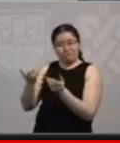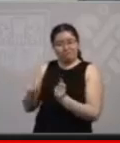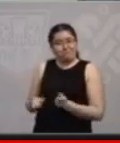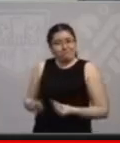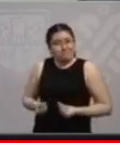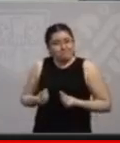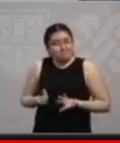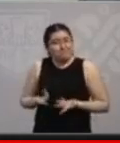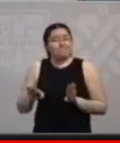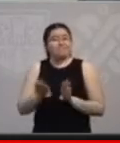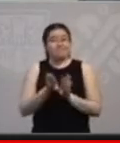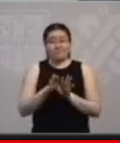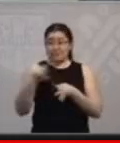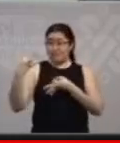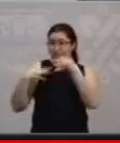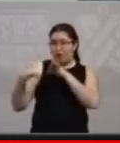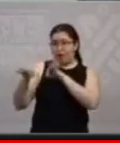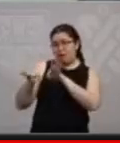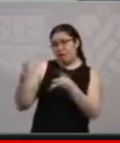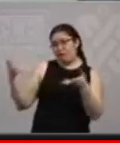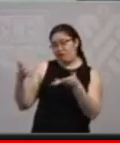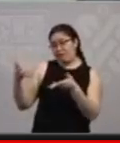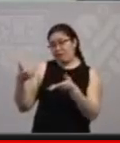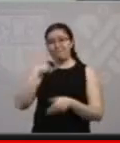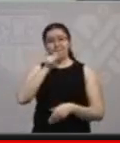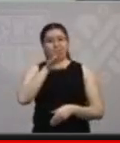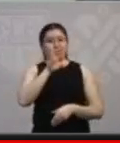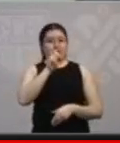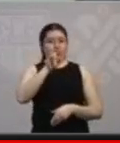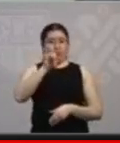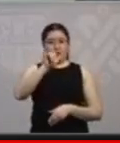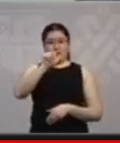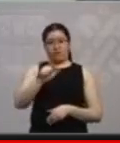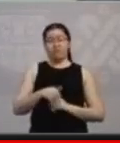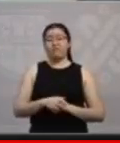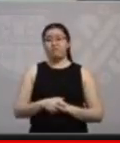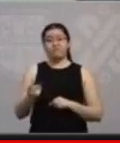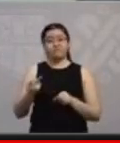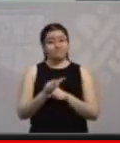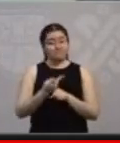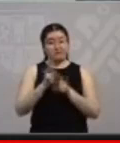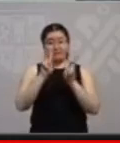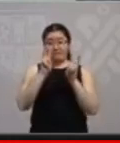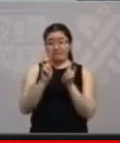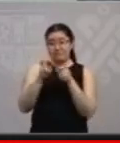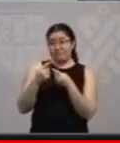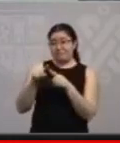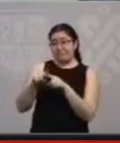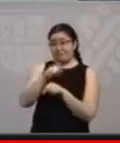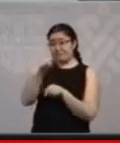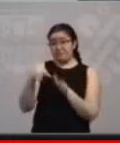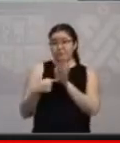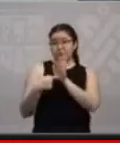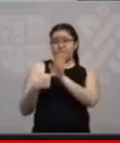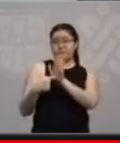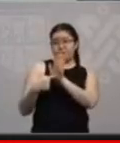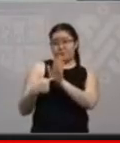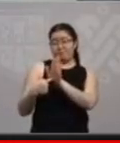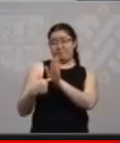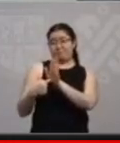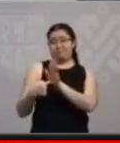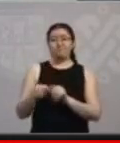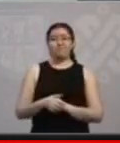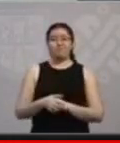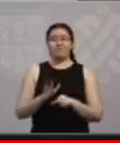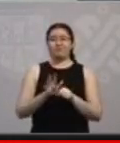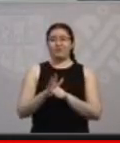Entonces, están haciendo su trabajo la Fiscalía y en el caso de la Contraloría hay varios temas que están por presentarse a la Fiscalía